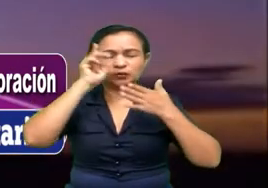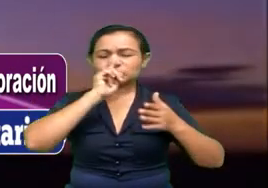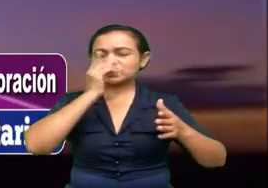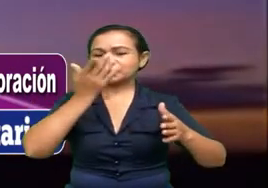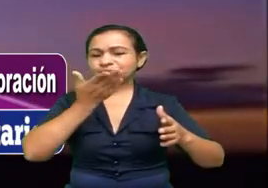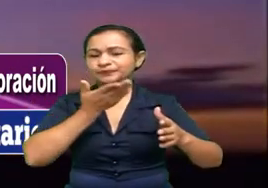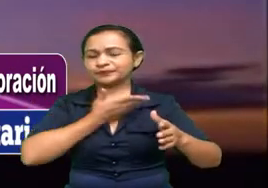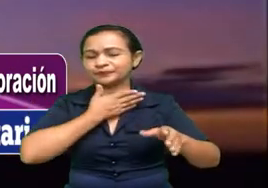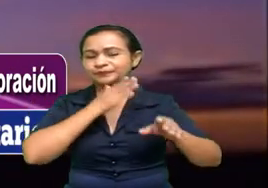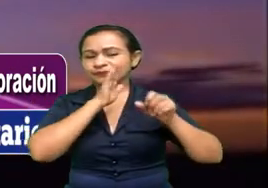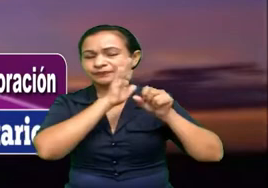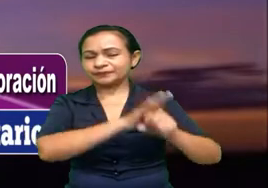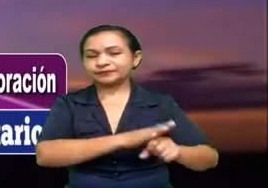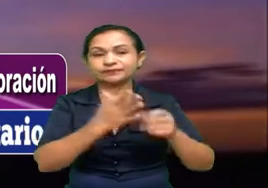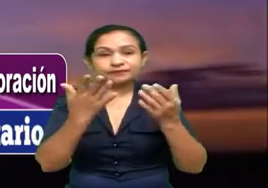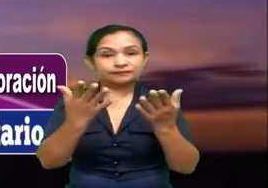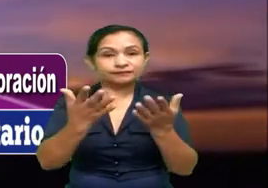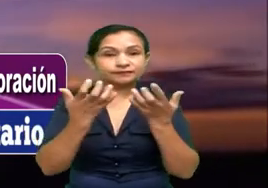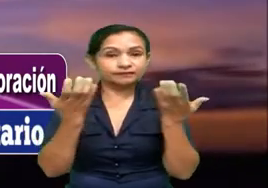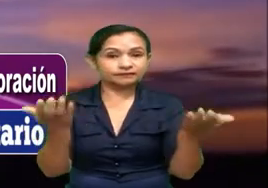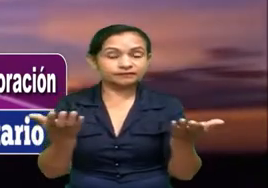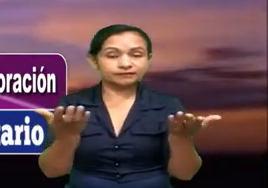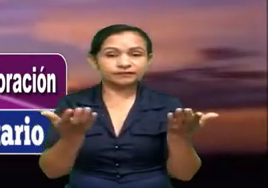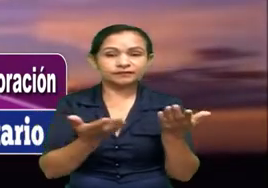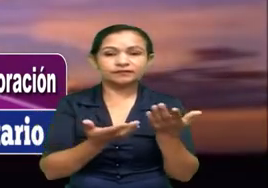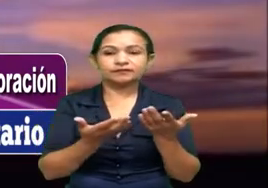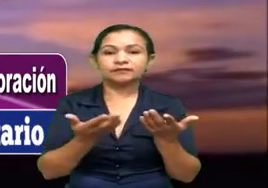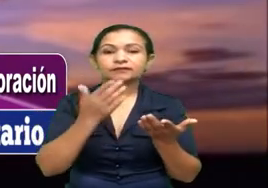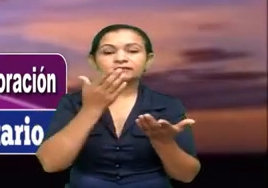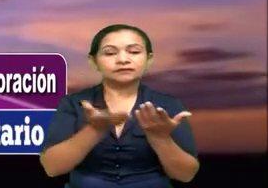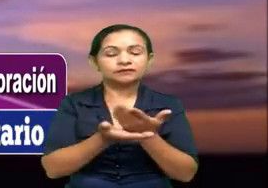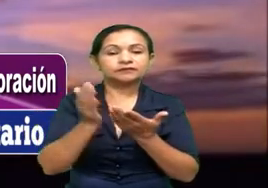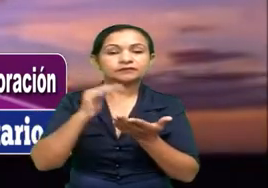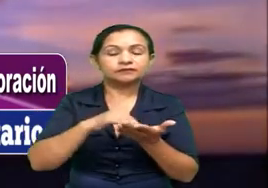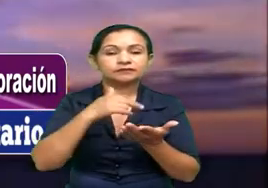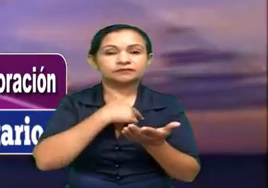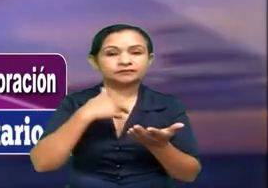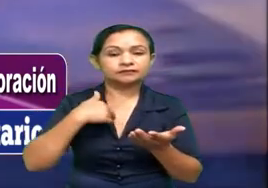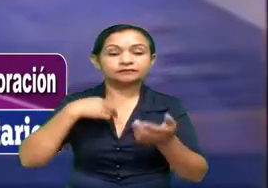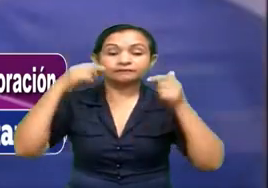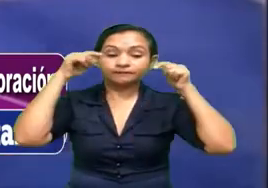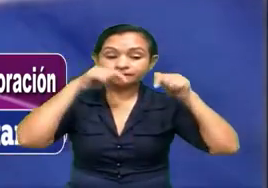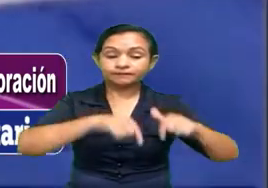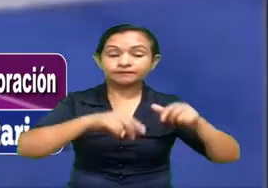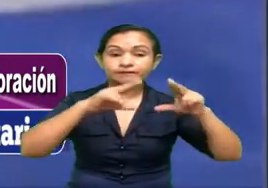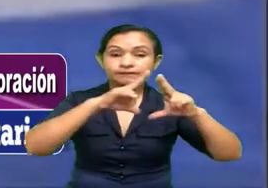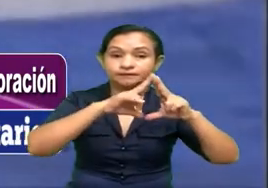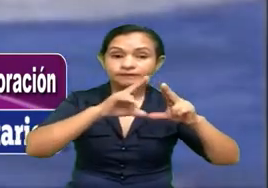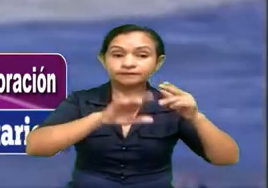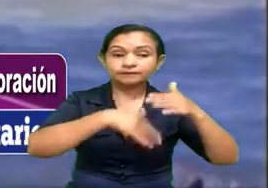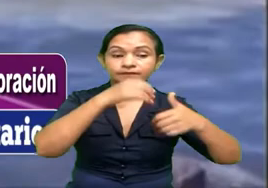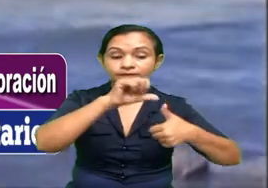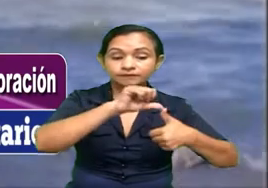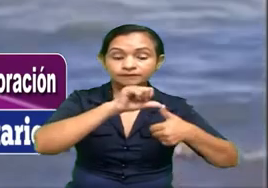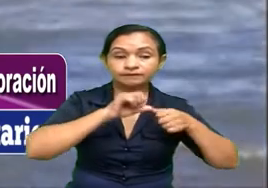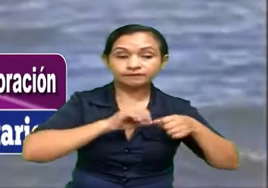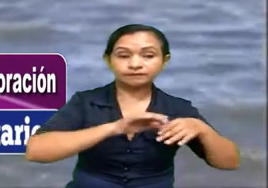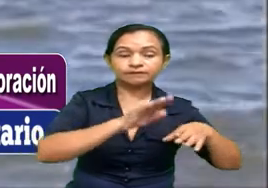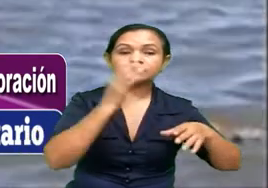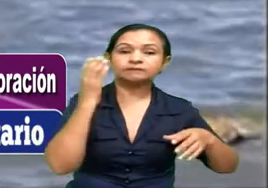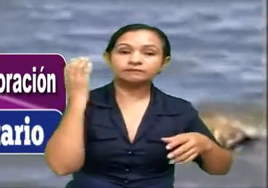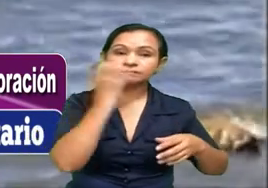Entonces él pretendía restituir en Nicaragua y posteriormente en Centroamérica la